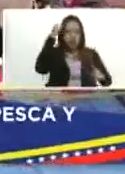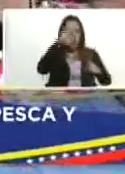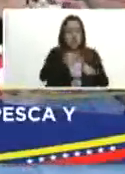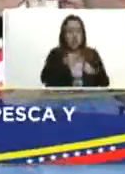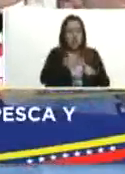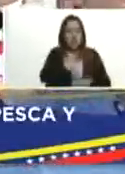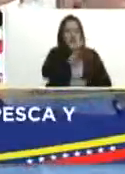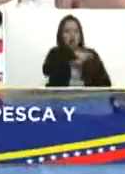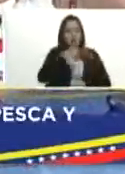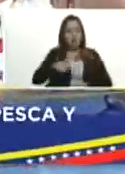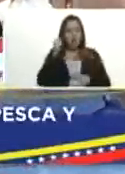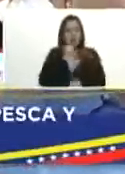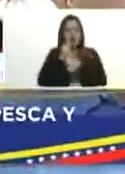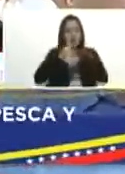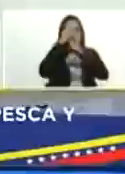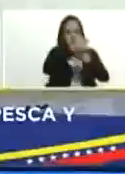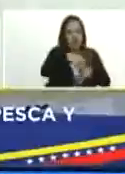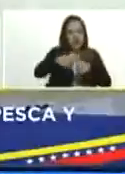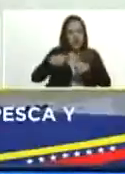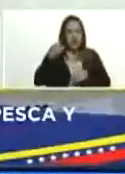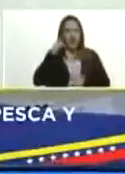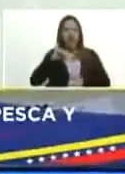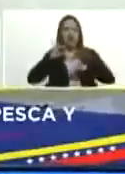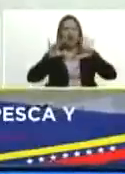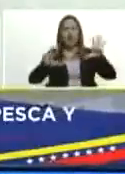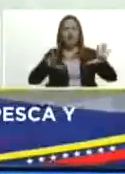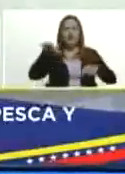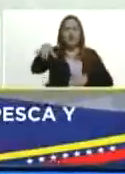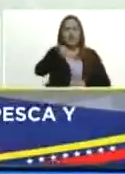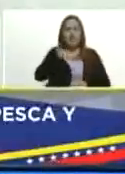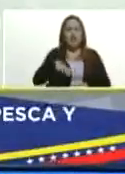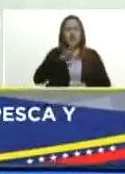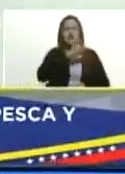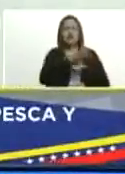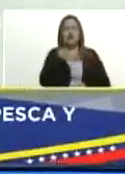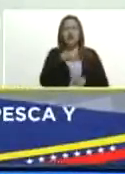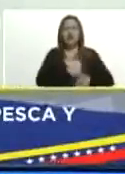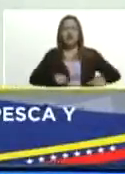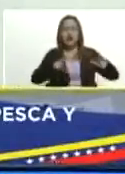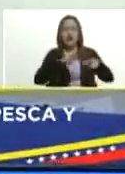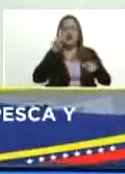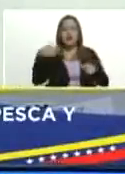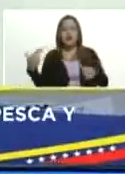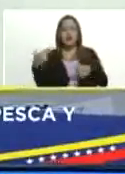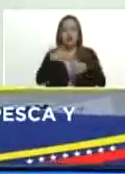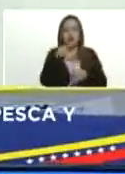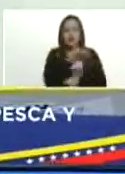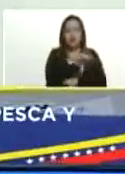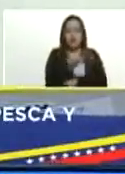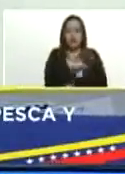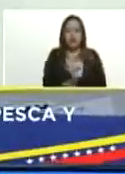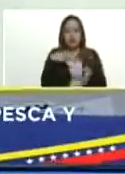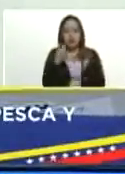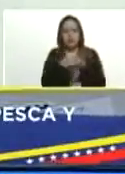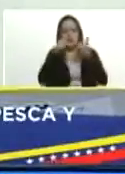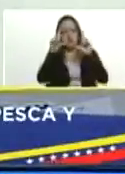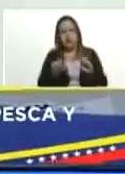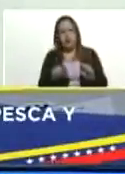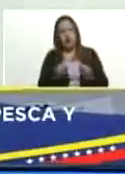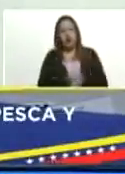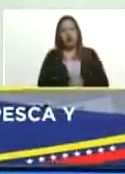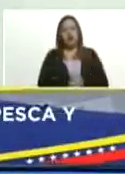la población pescadora que llega a 8 estados, a 51 estaciones con combustible subsidiado. Por supuesto, siempre va a